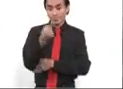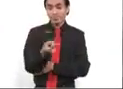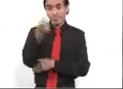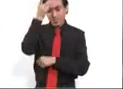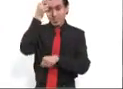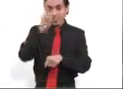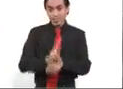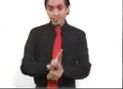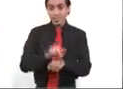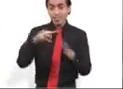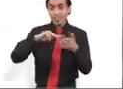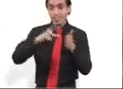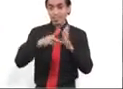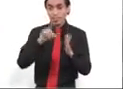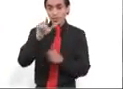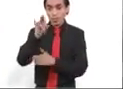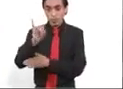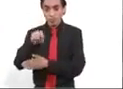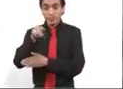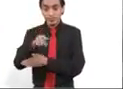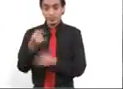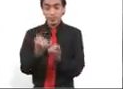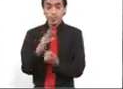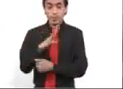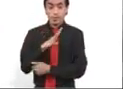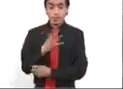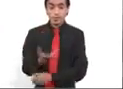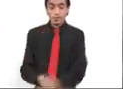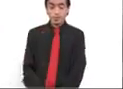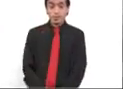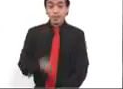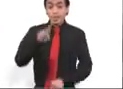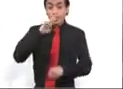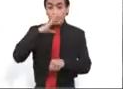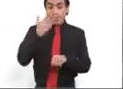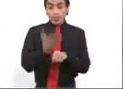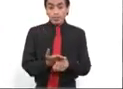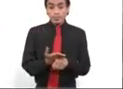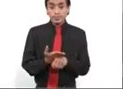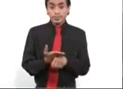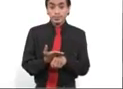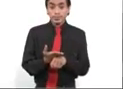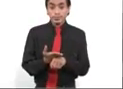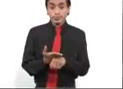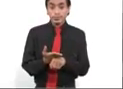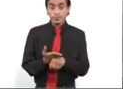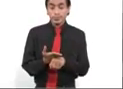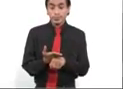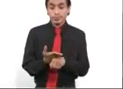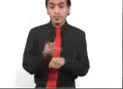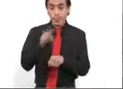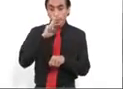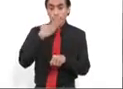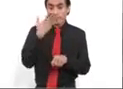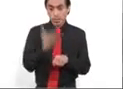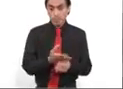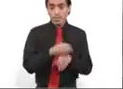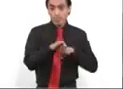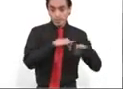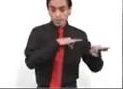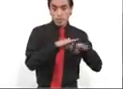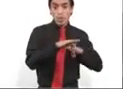el ingeniero Luis Ruiz, que es pues el responsable realmente, no solamente del trabajo con los